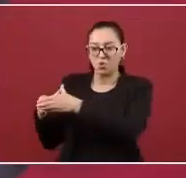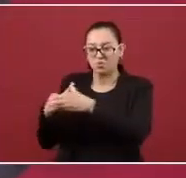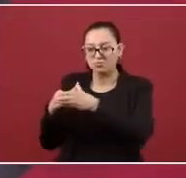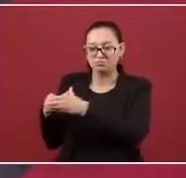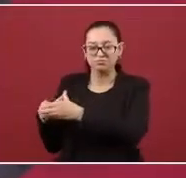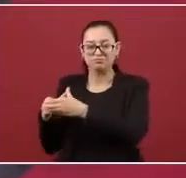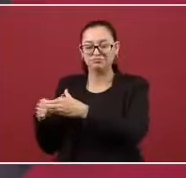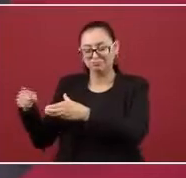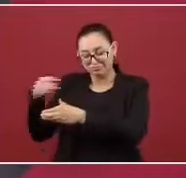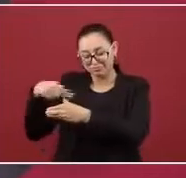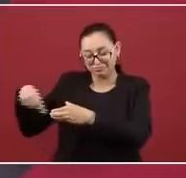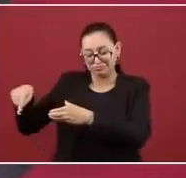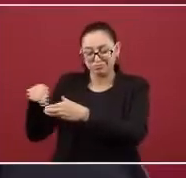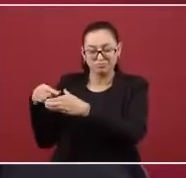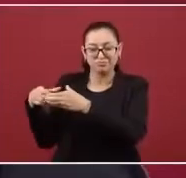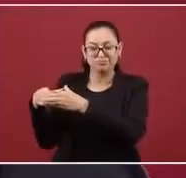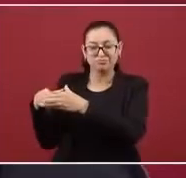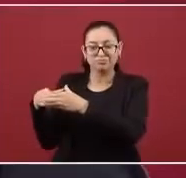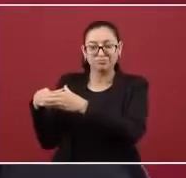eran